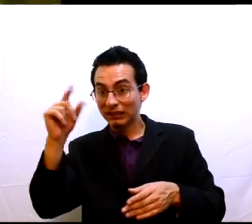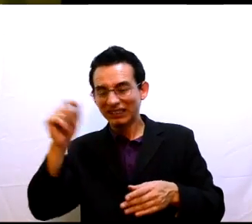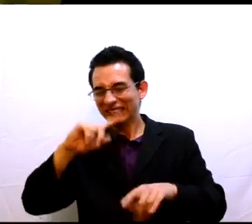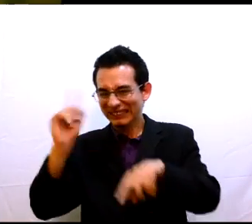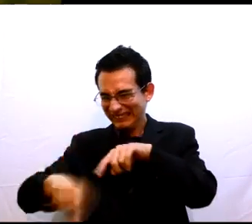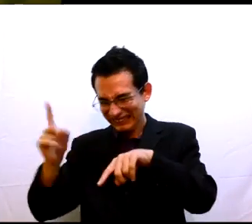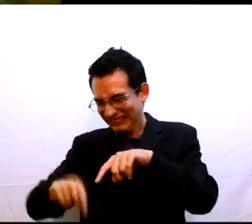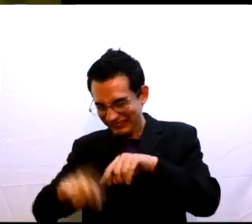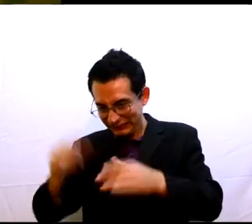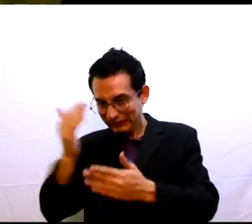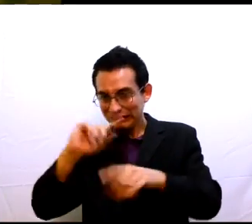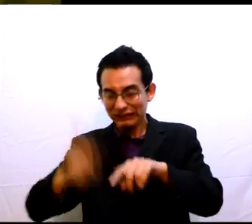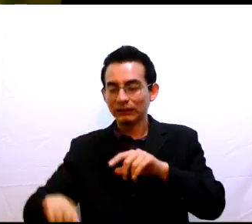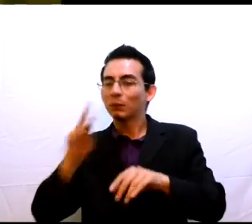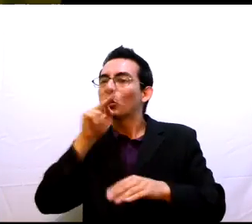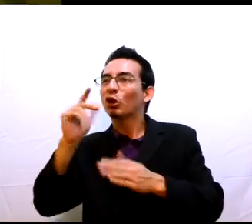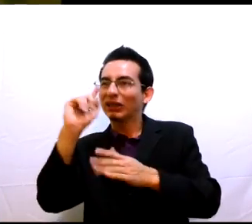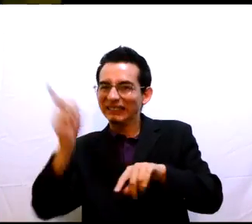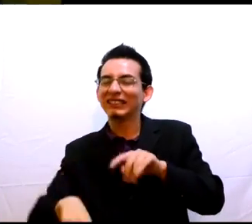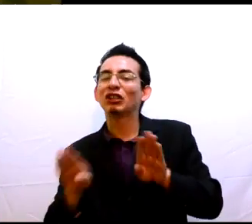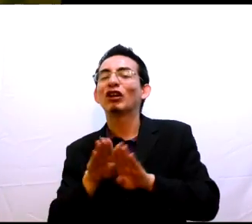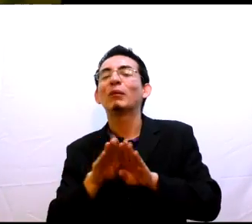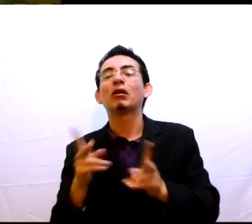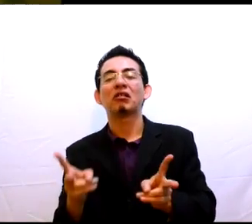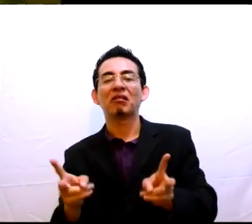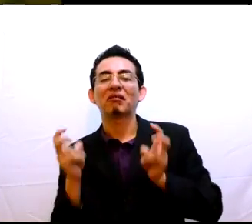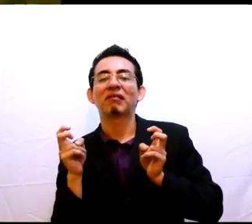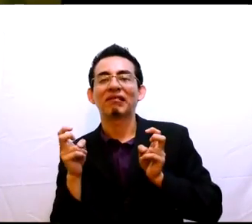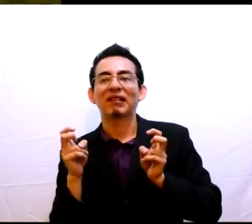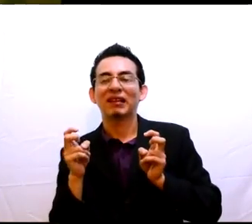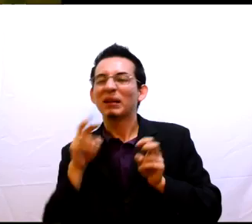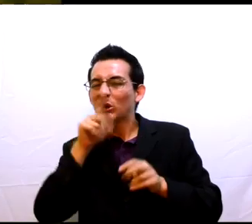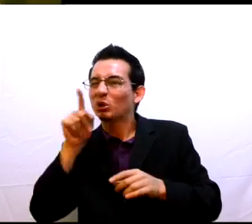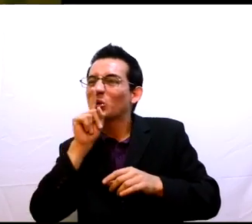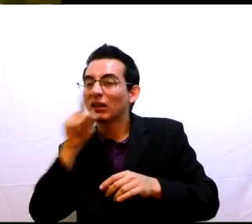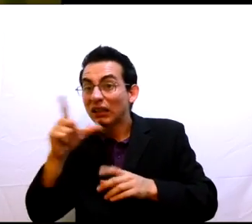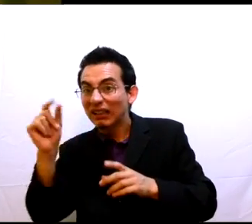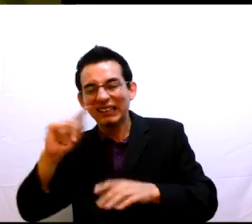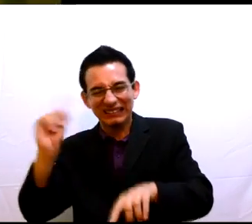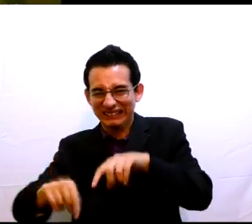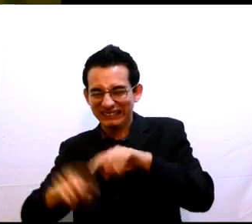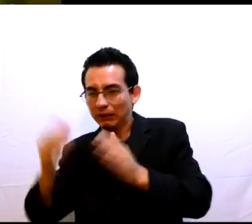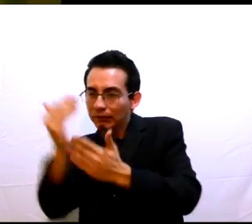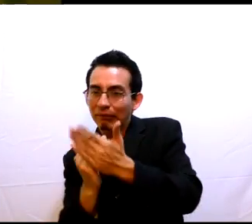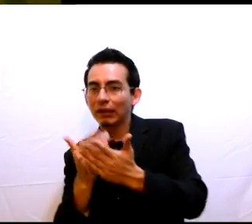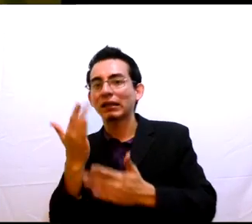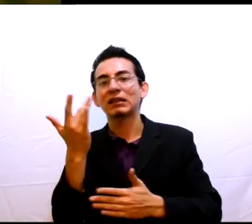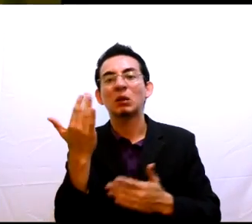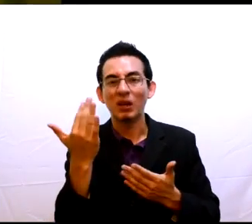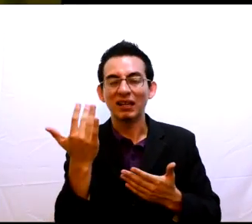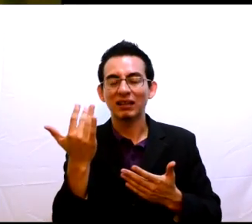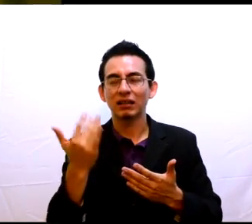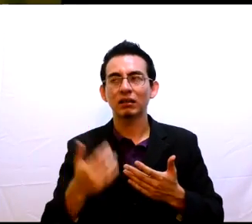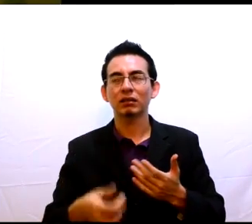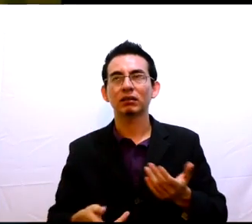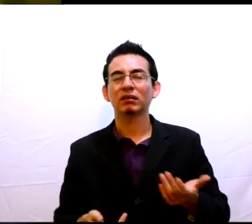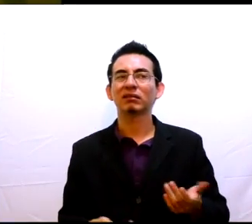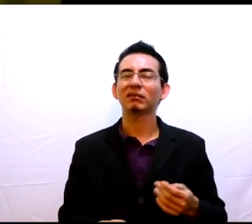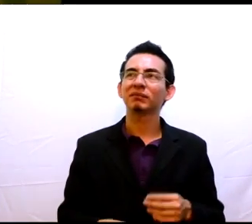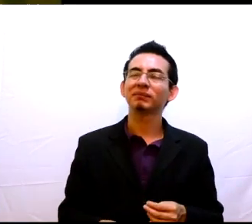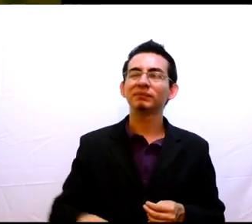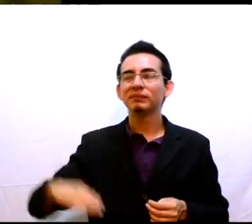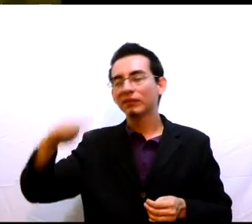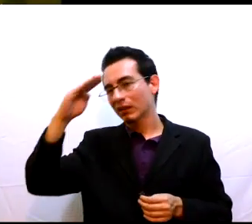y escribe cincuenta y aquí ya se hizo el contubernio sí porque lo que dijo y pues éste